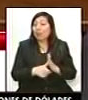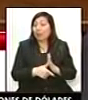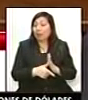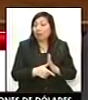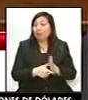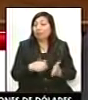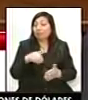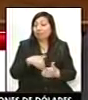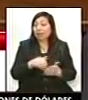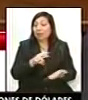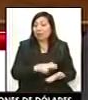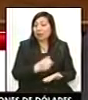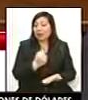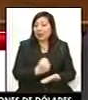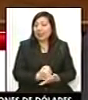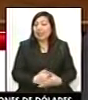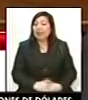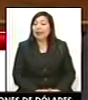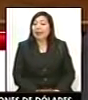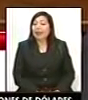sido votado y aprobado.